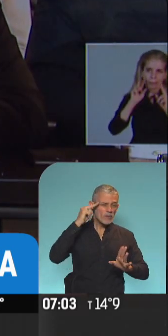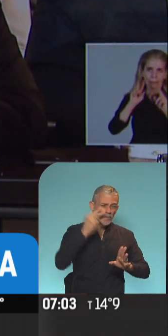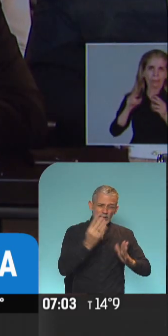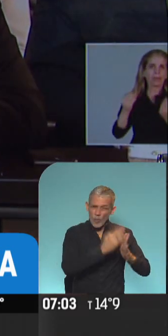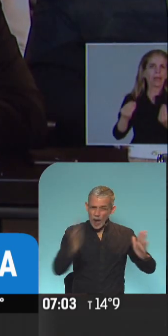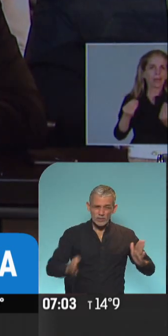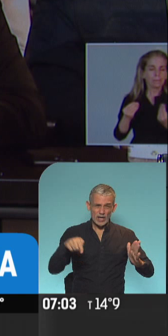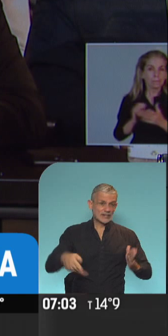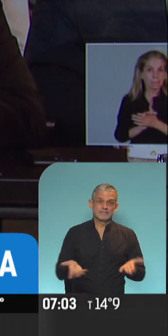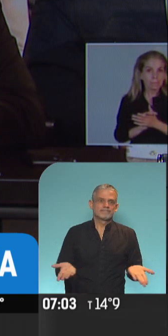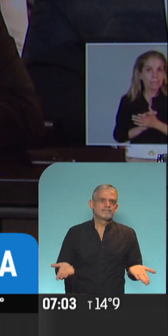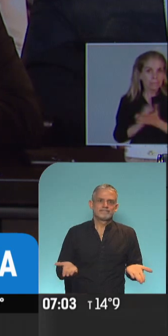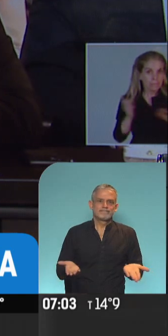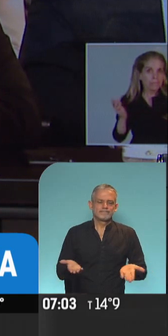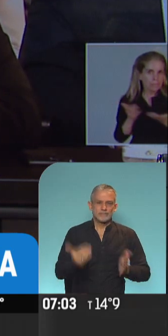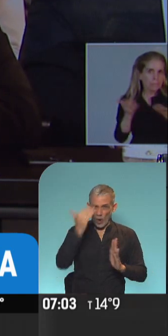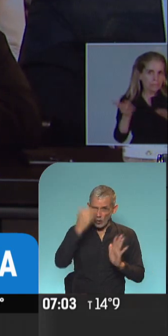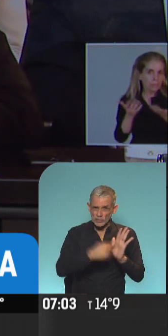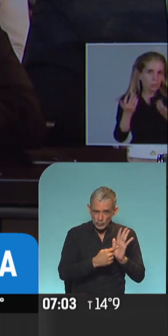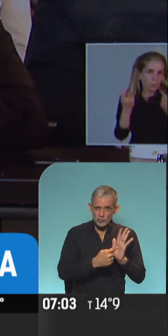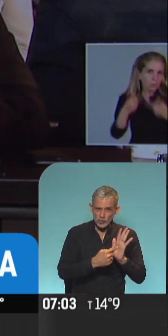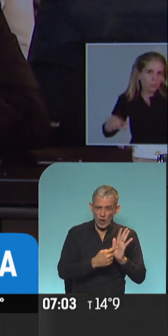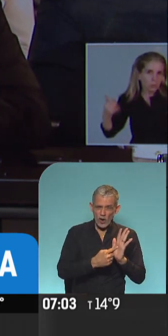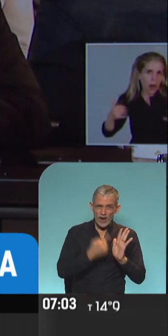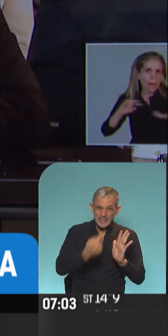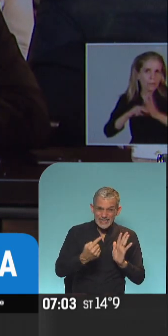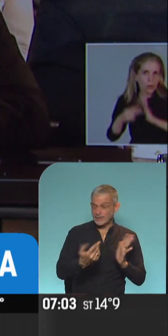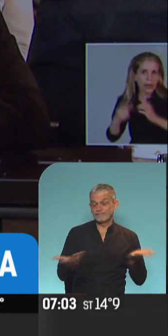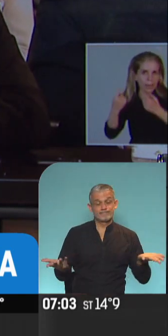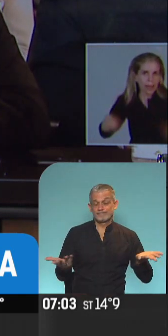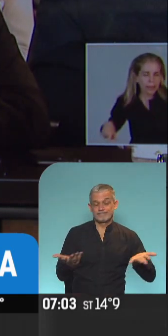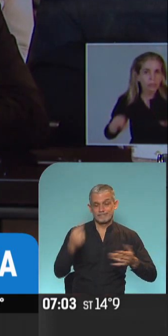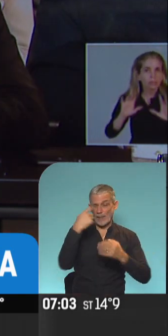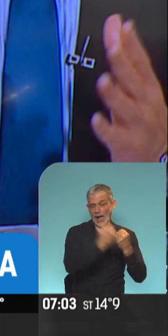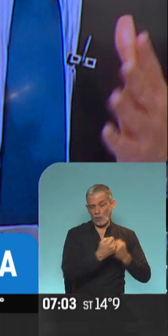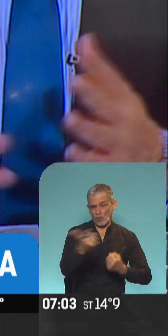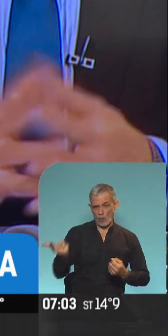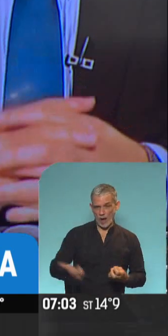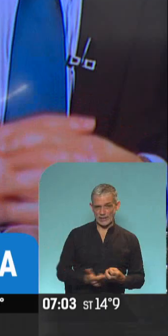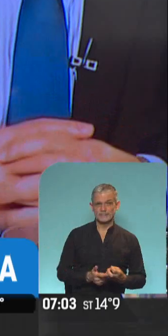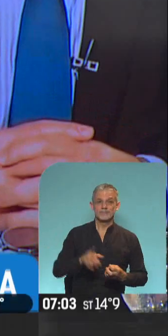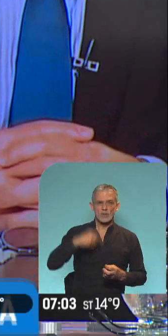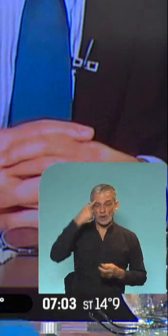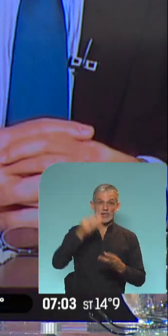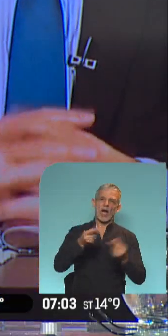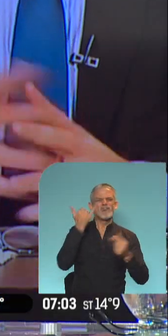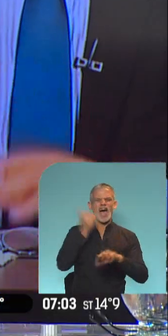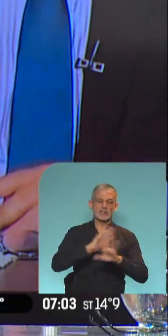ahora, pese a que el mandato constitucional implicaba eso, no se ha podido hacer. Bueno, si pensamos que esto había terminado, no,